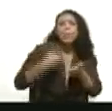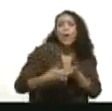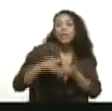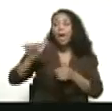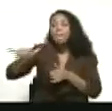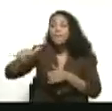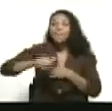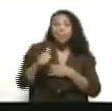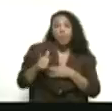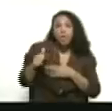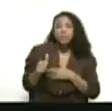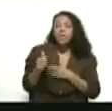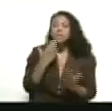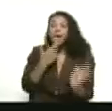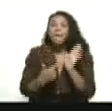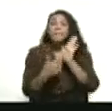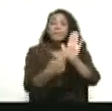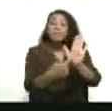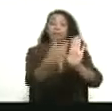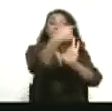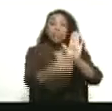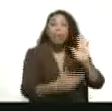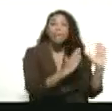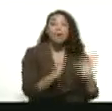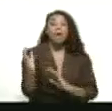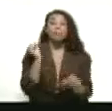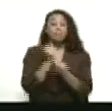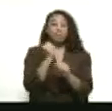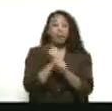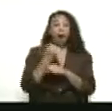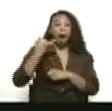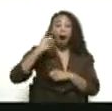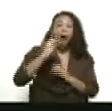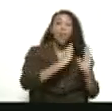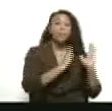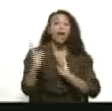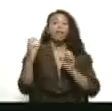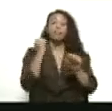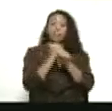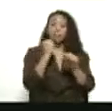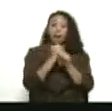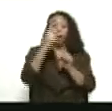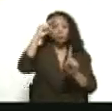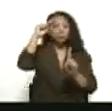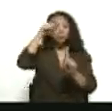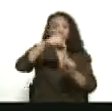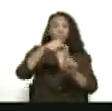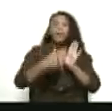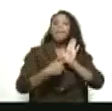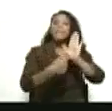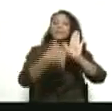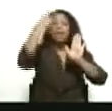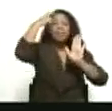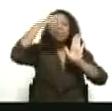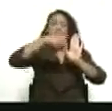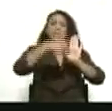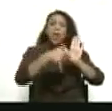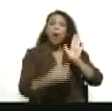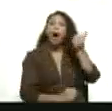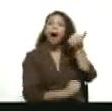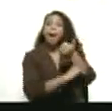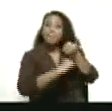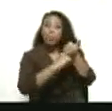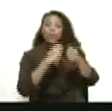y obviamente se presenta un plan de trabajo. Tenemos un plan de trabajo que ha sido presentado y que apoyamos